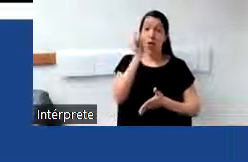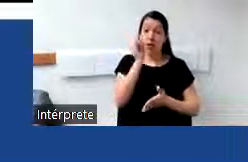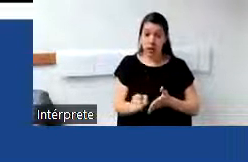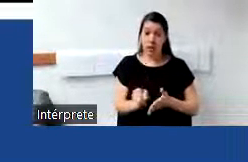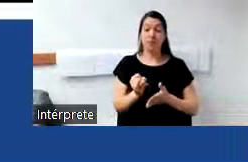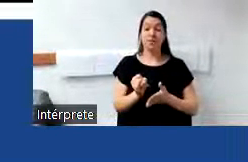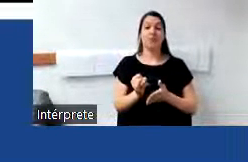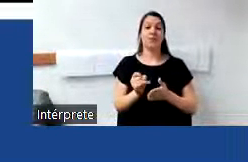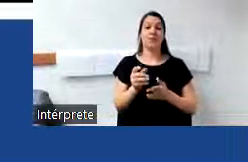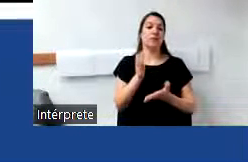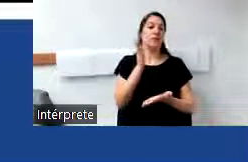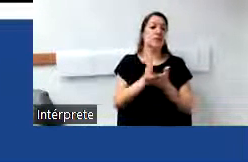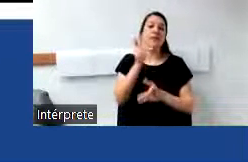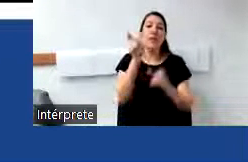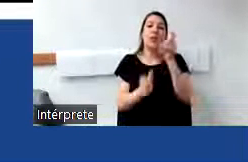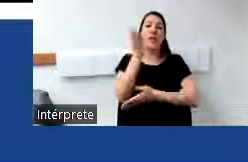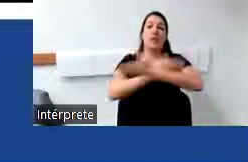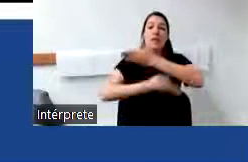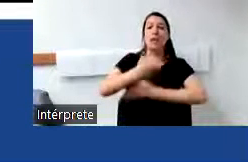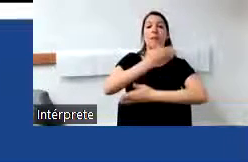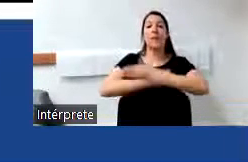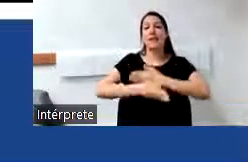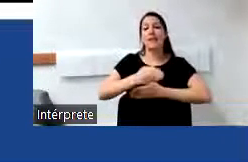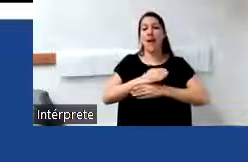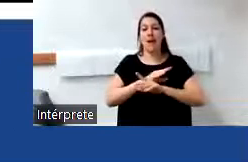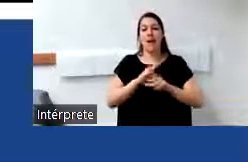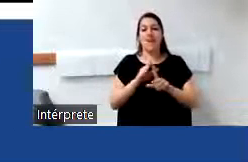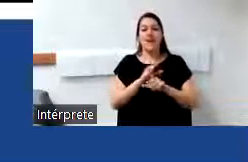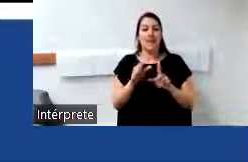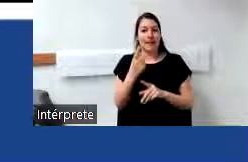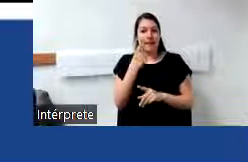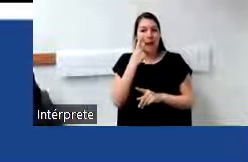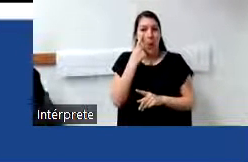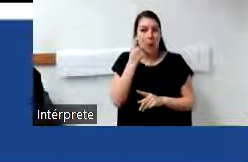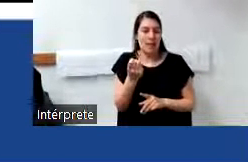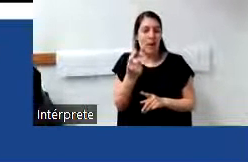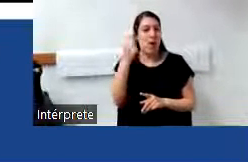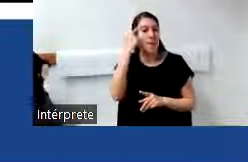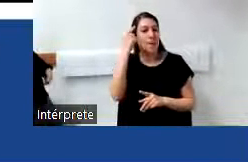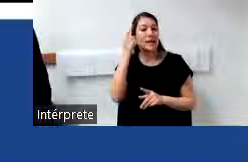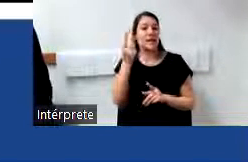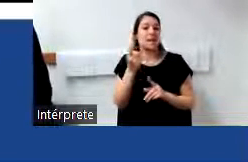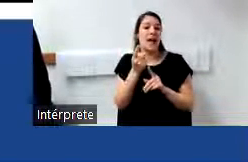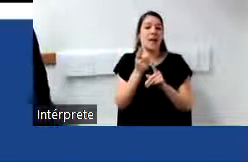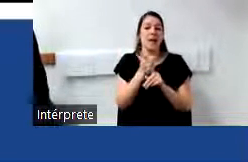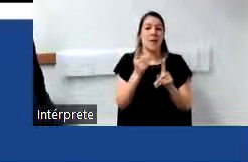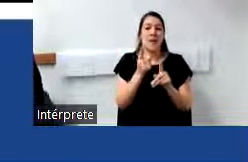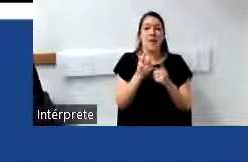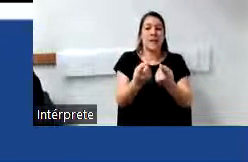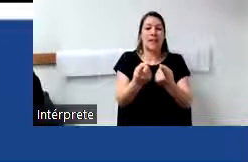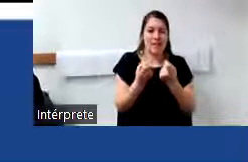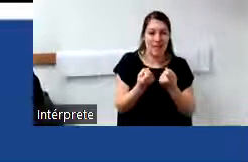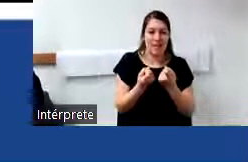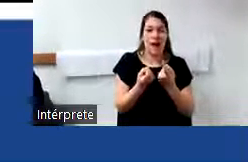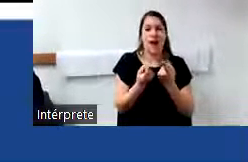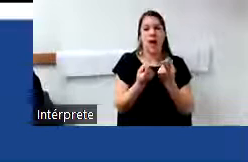fuera los derechos de las personas con discapacidad al no contemplarlos o al no considerarlos al momento de la elaboración